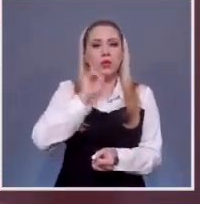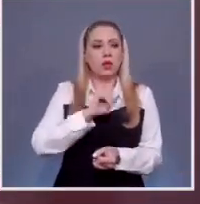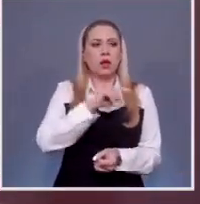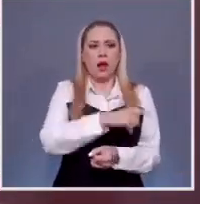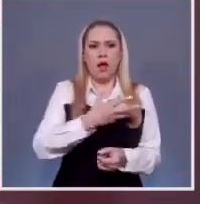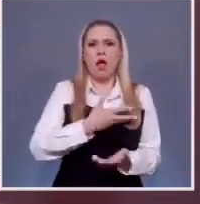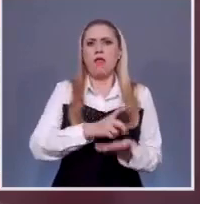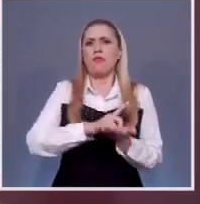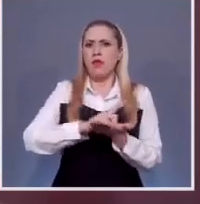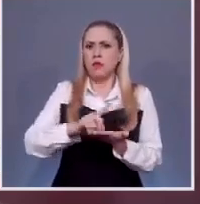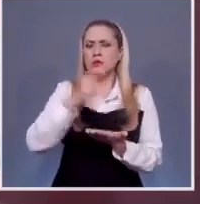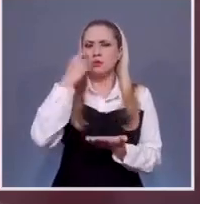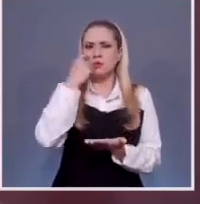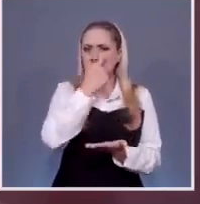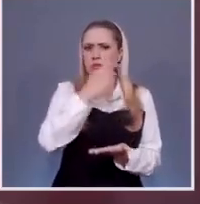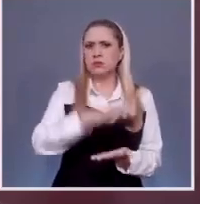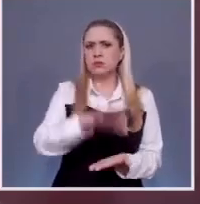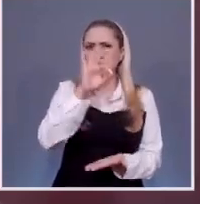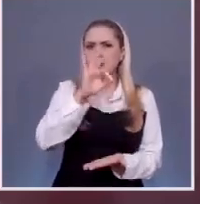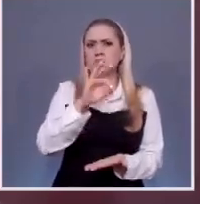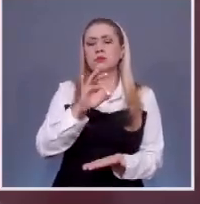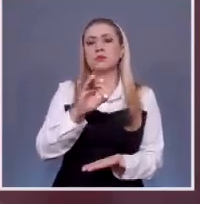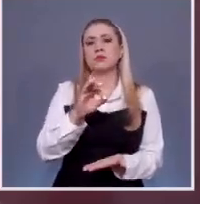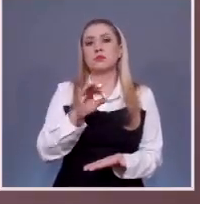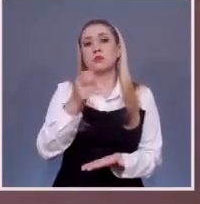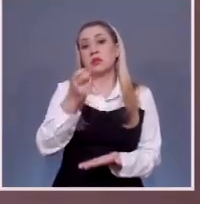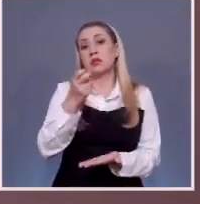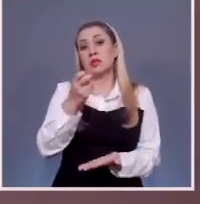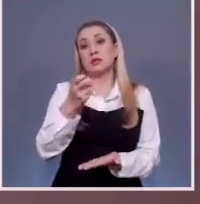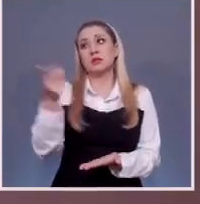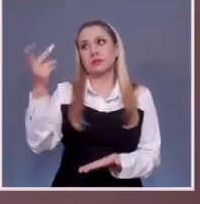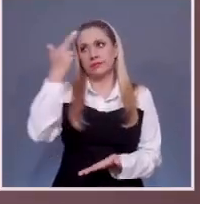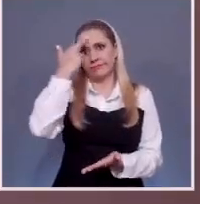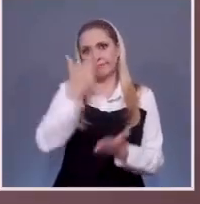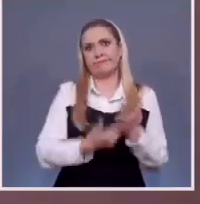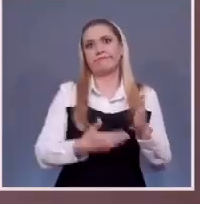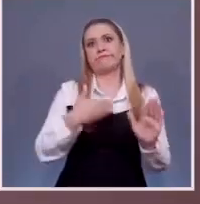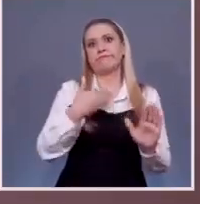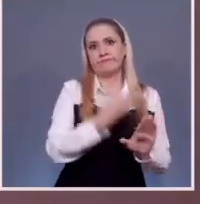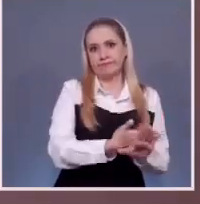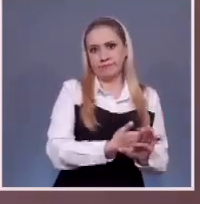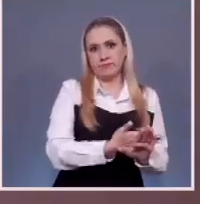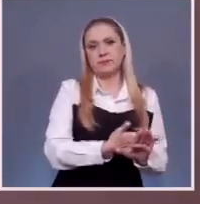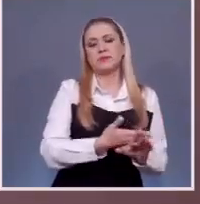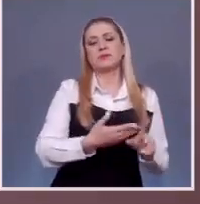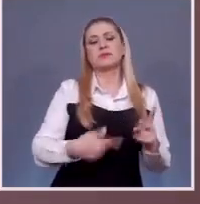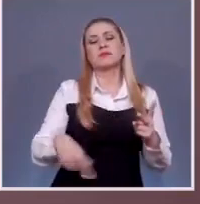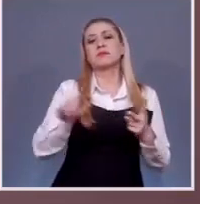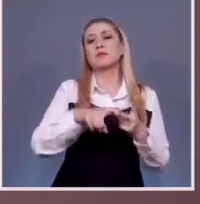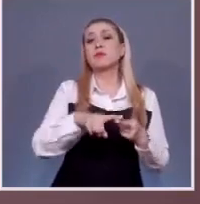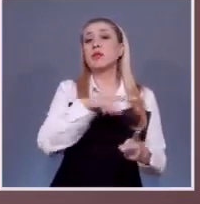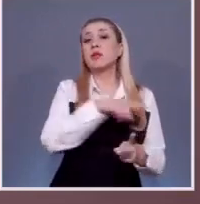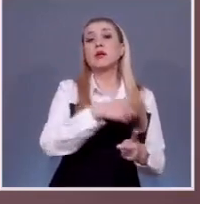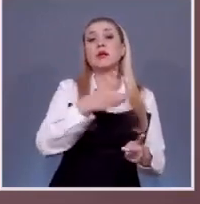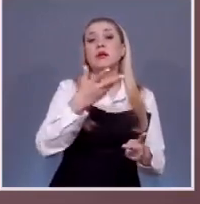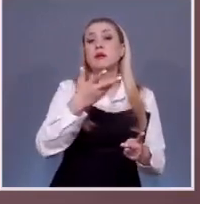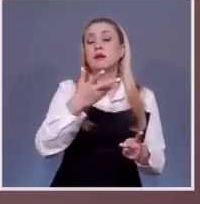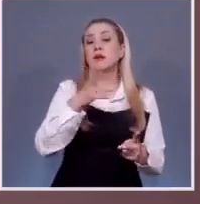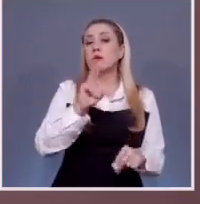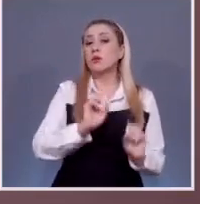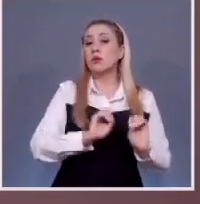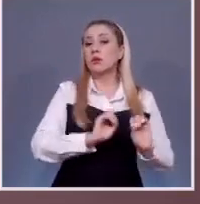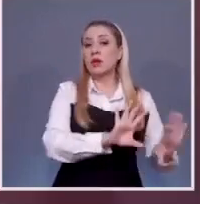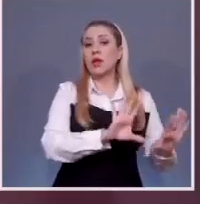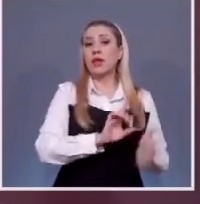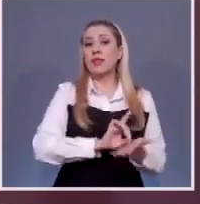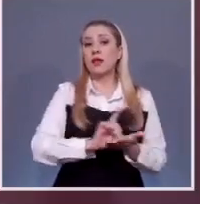esos momentos y que por tanto la violencia que se ejerce en cualquiera de sus formas está afectando su derecho incluso a autoexpresarse,